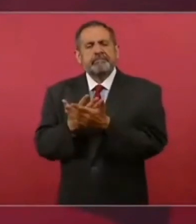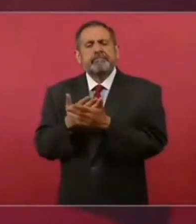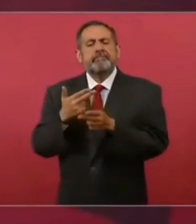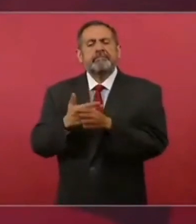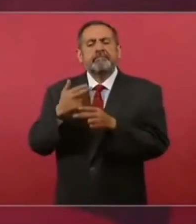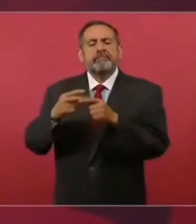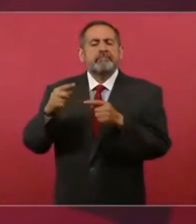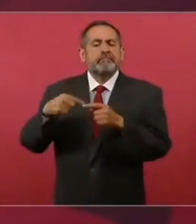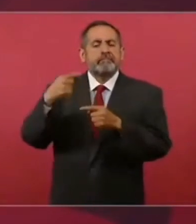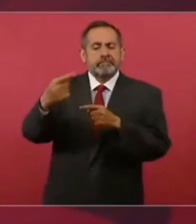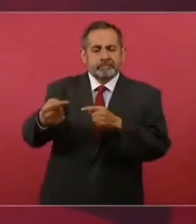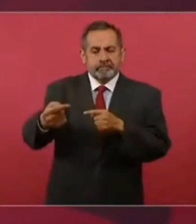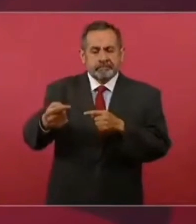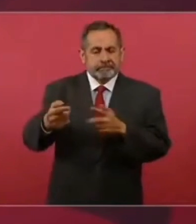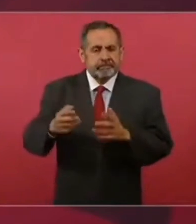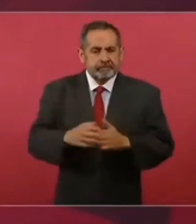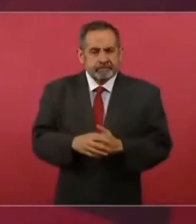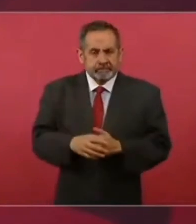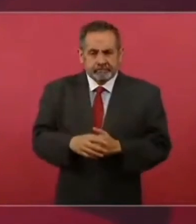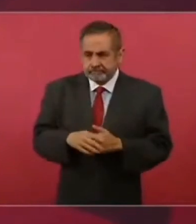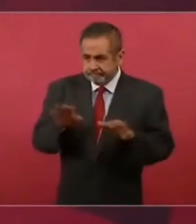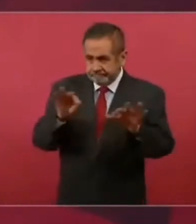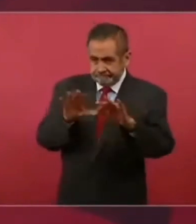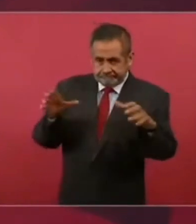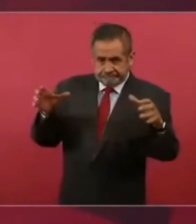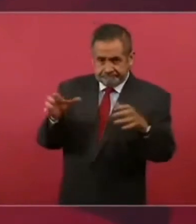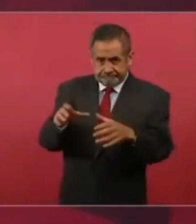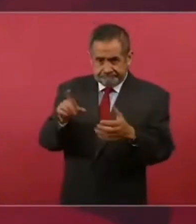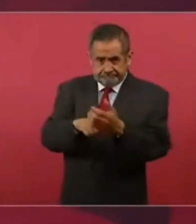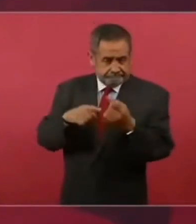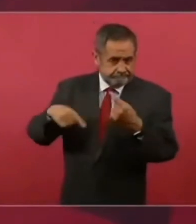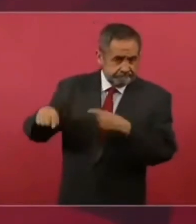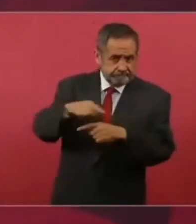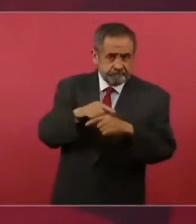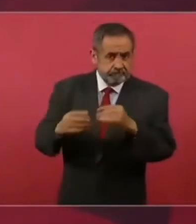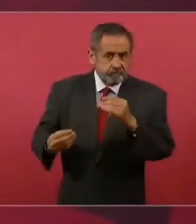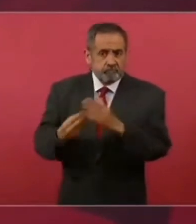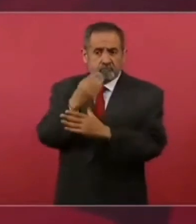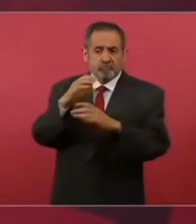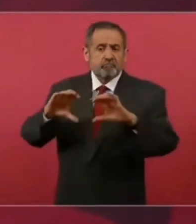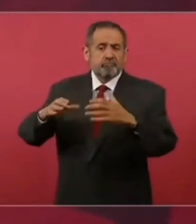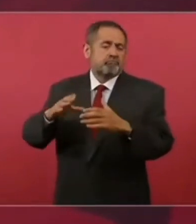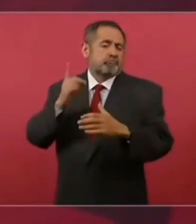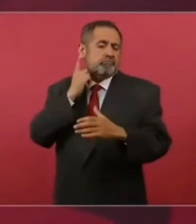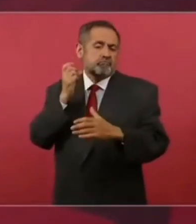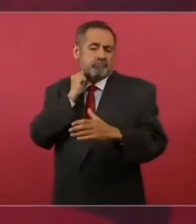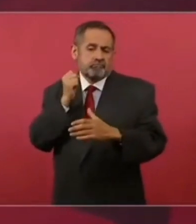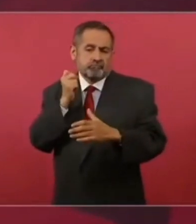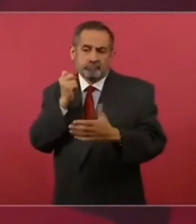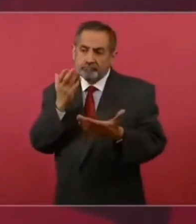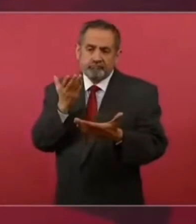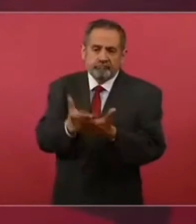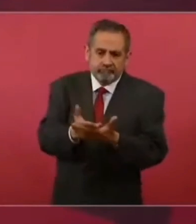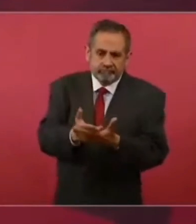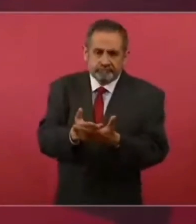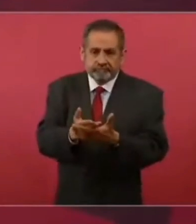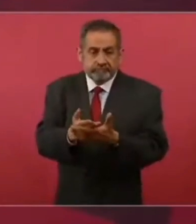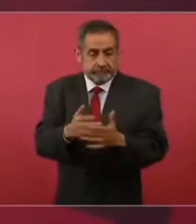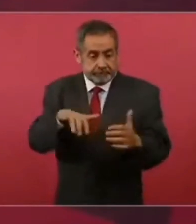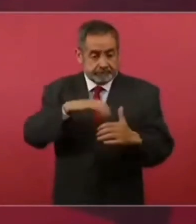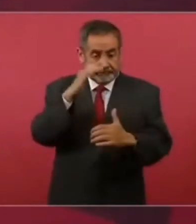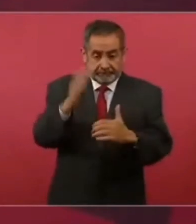esperar que se integre el nuevo congreso antes de